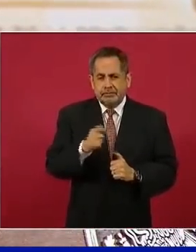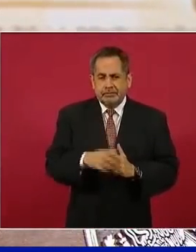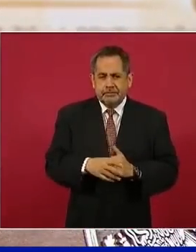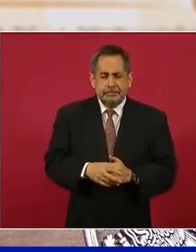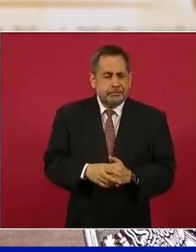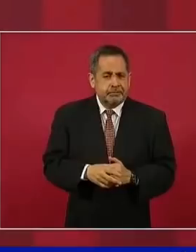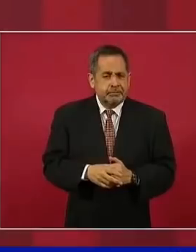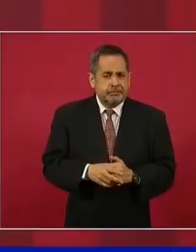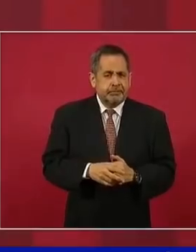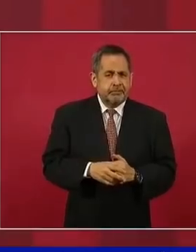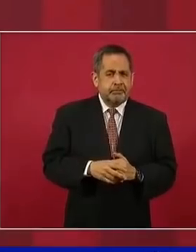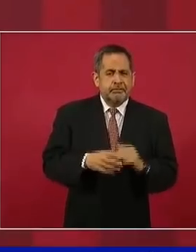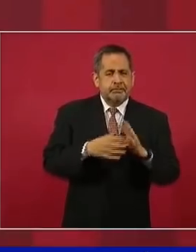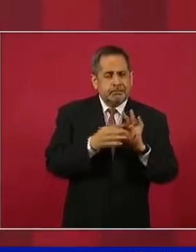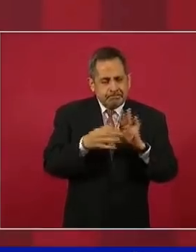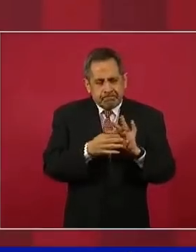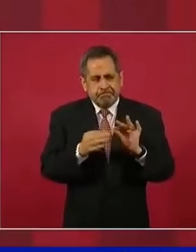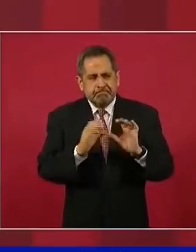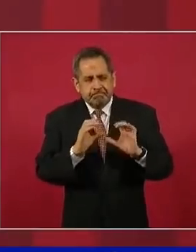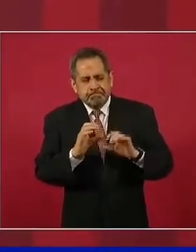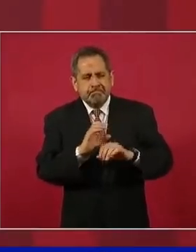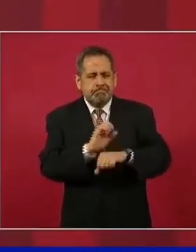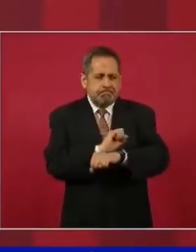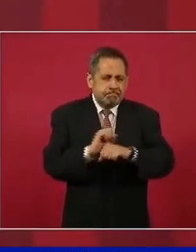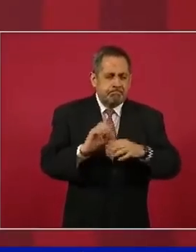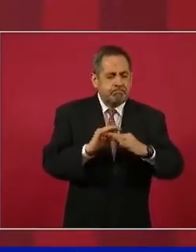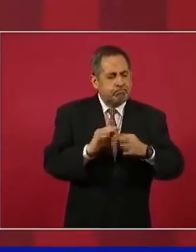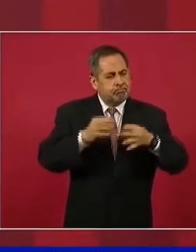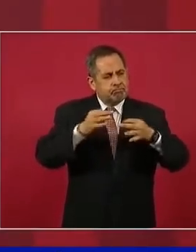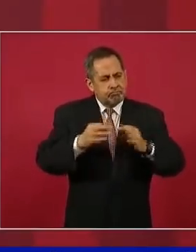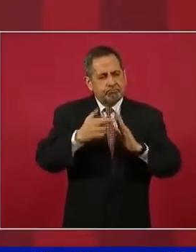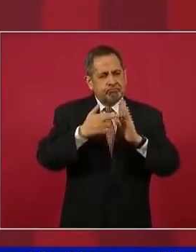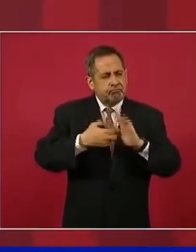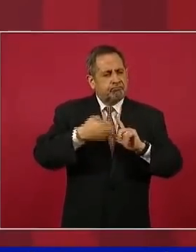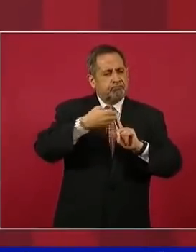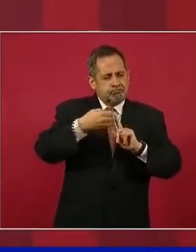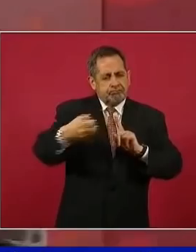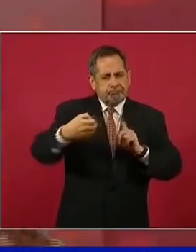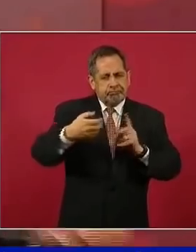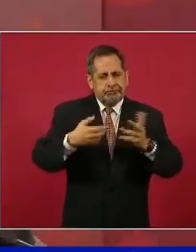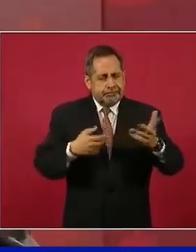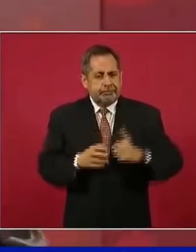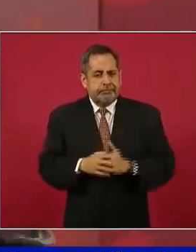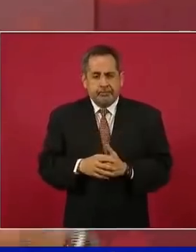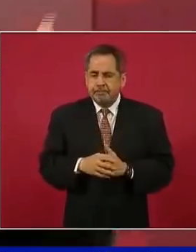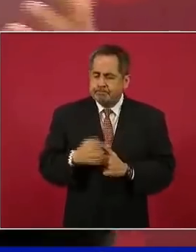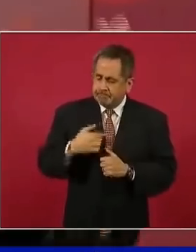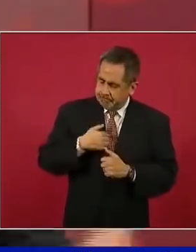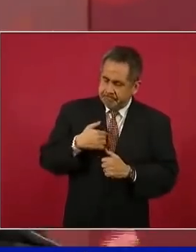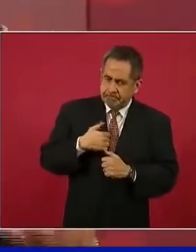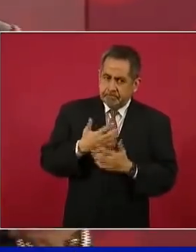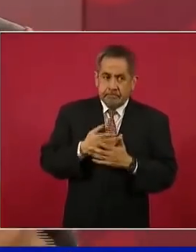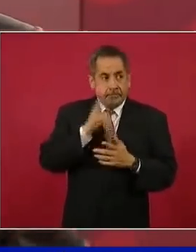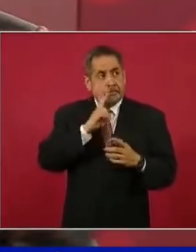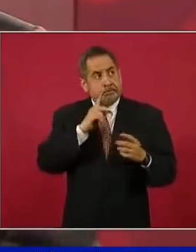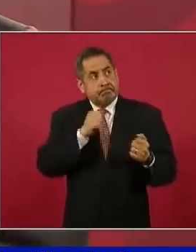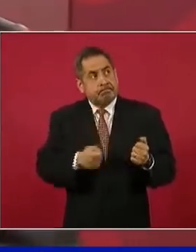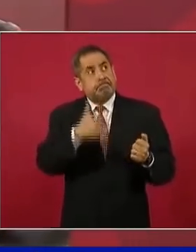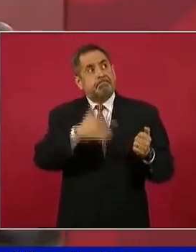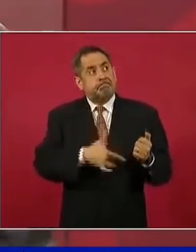de sutileza diplomática, porque estoy esperando que salga de ellos.